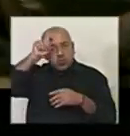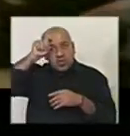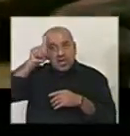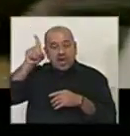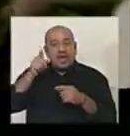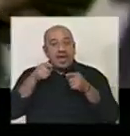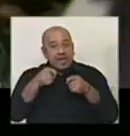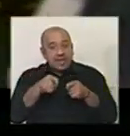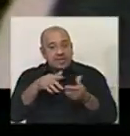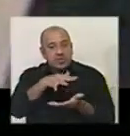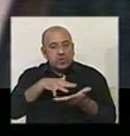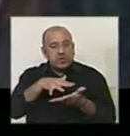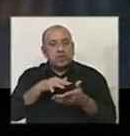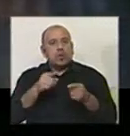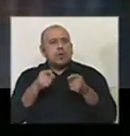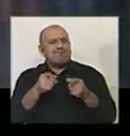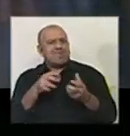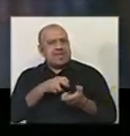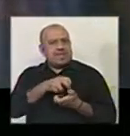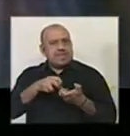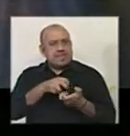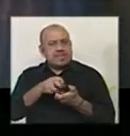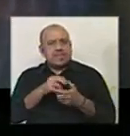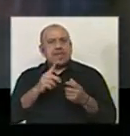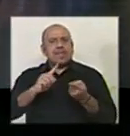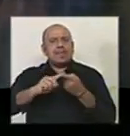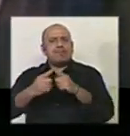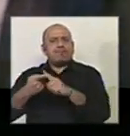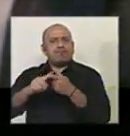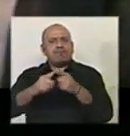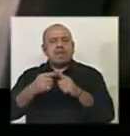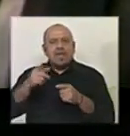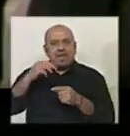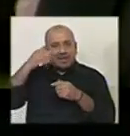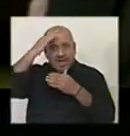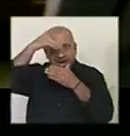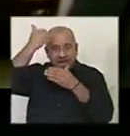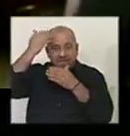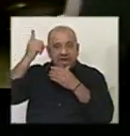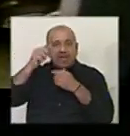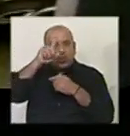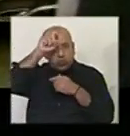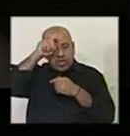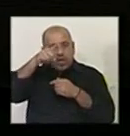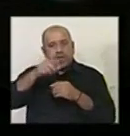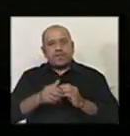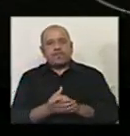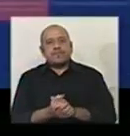hecho generó especialmente una crisis en las relaciones entre Arabia Saudita y Turquía.